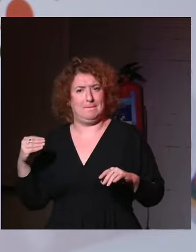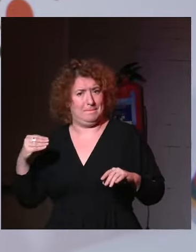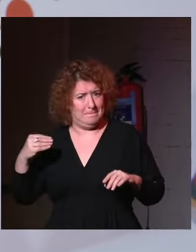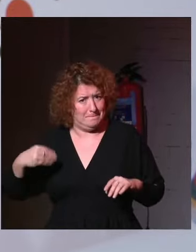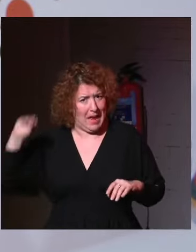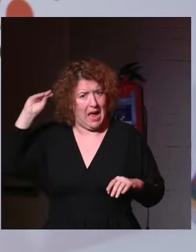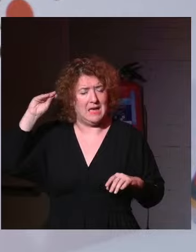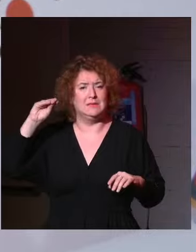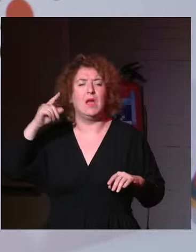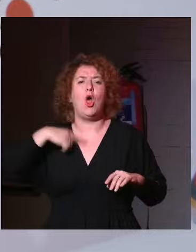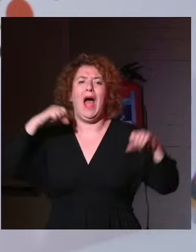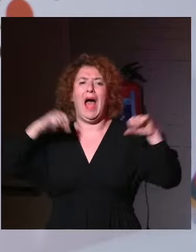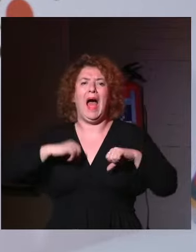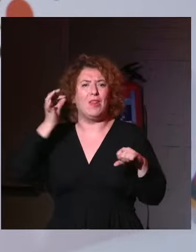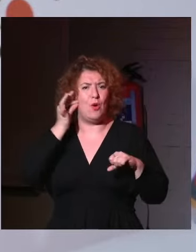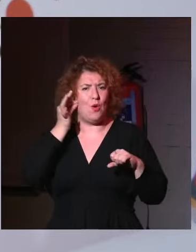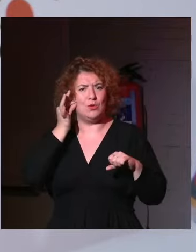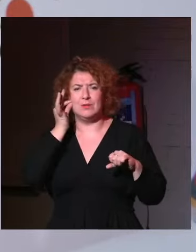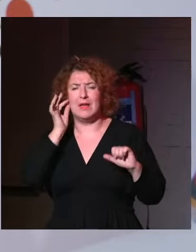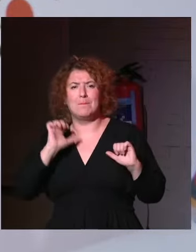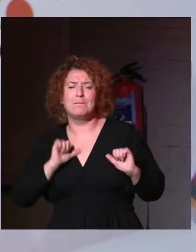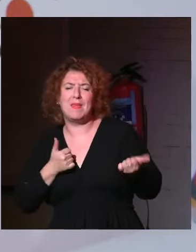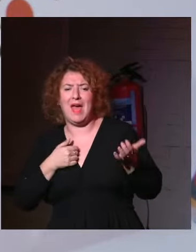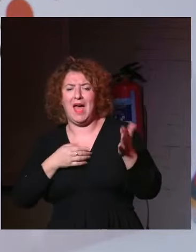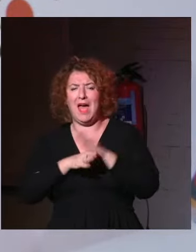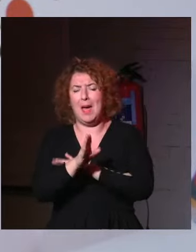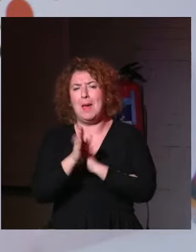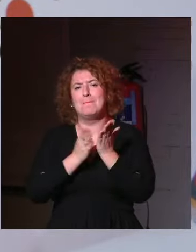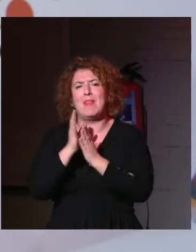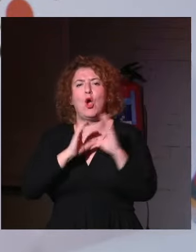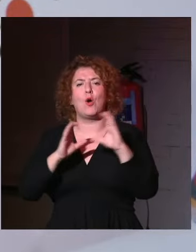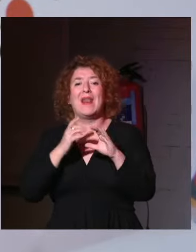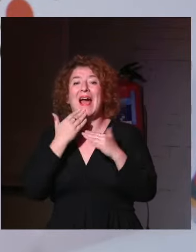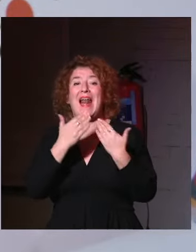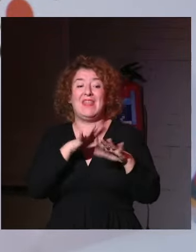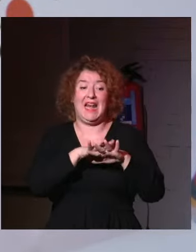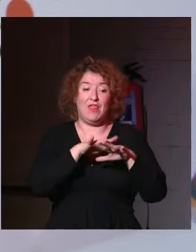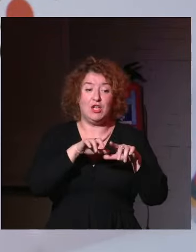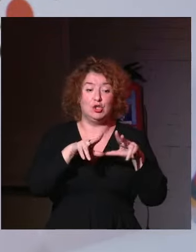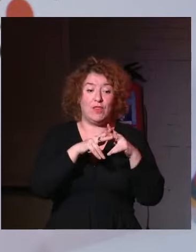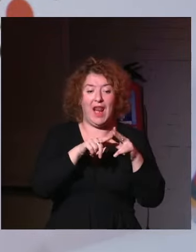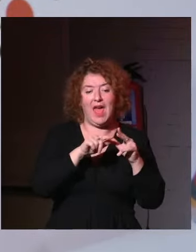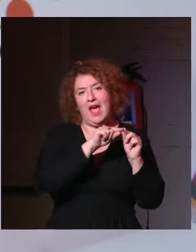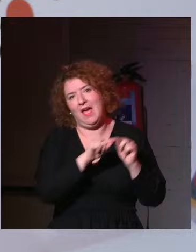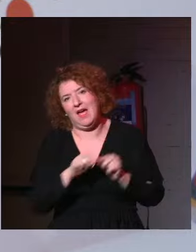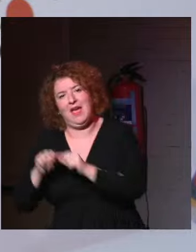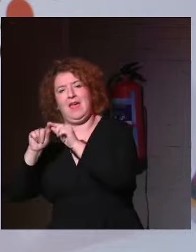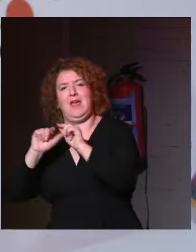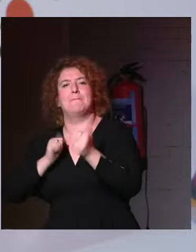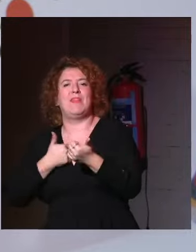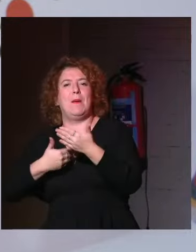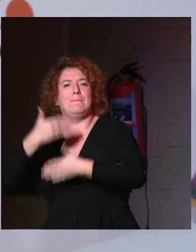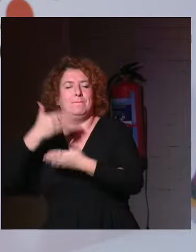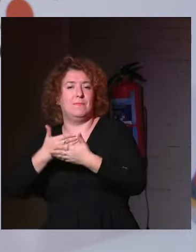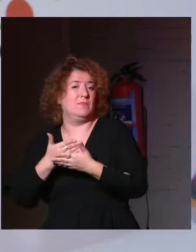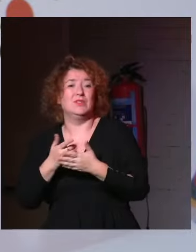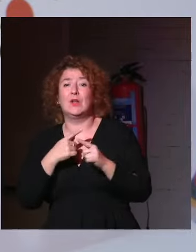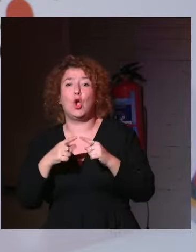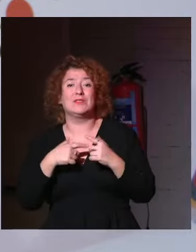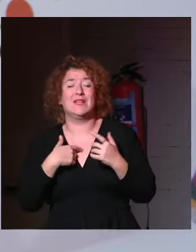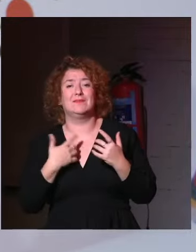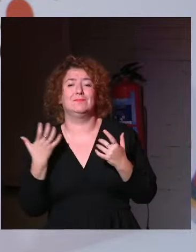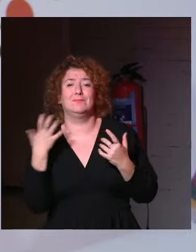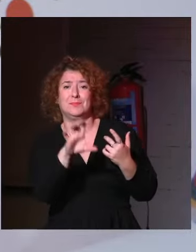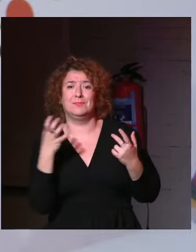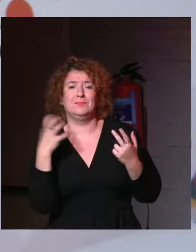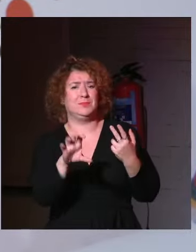pero también las adultas entramos a los medios a partir de las redes sociales en entonces lo que posteamos o dejamos de postear